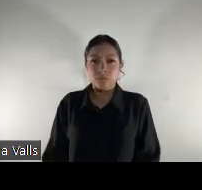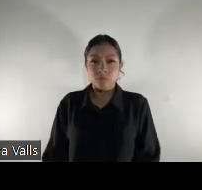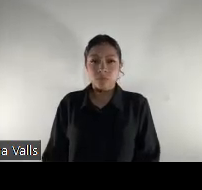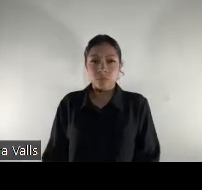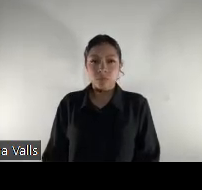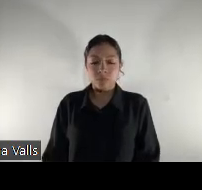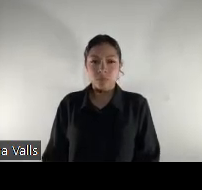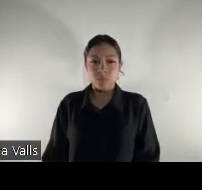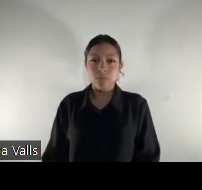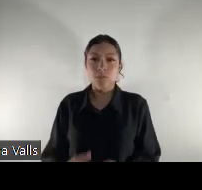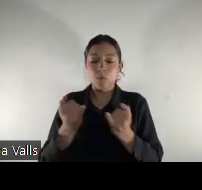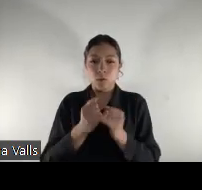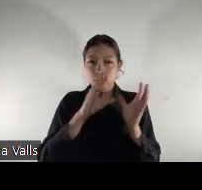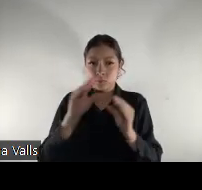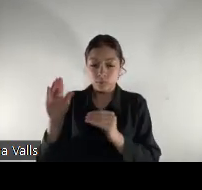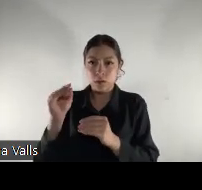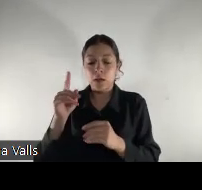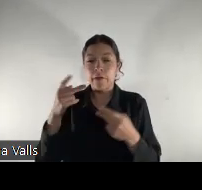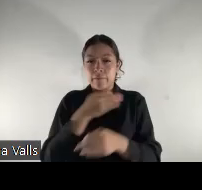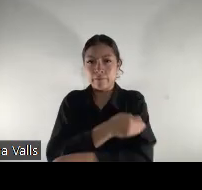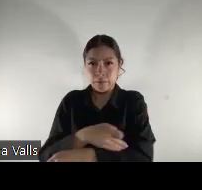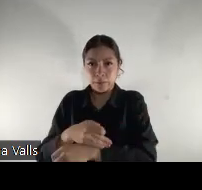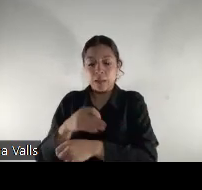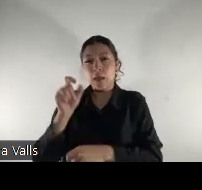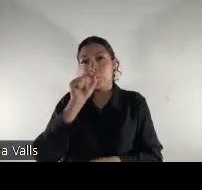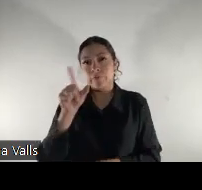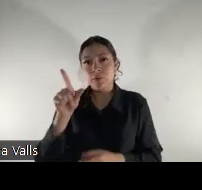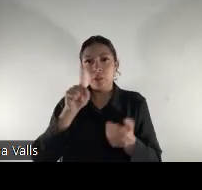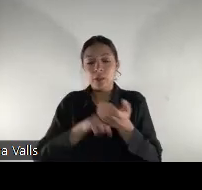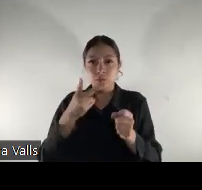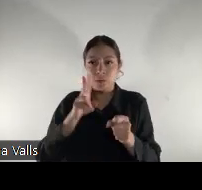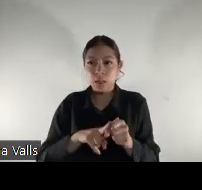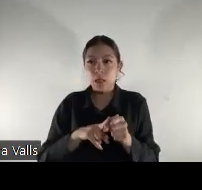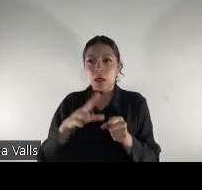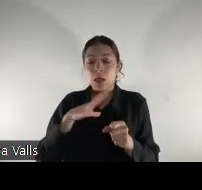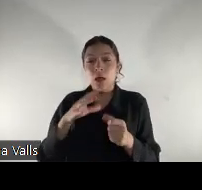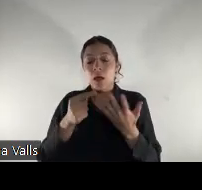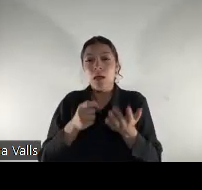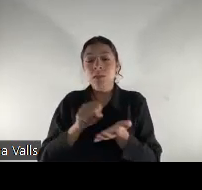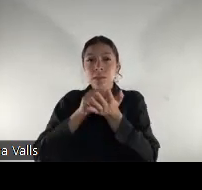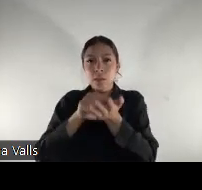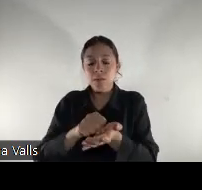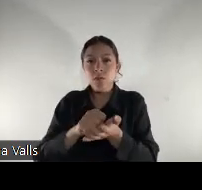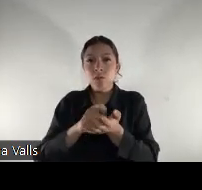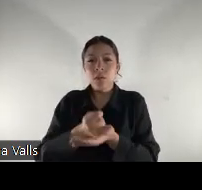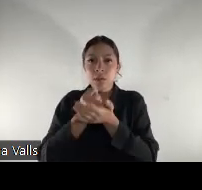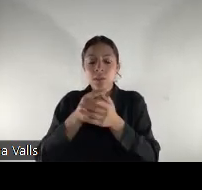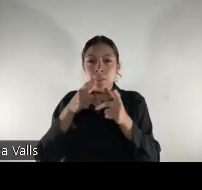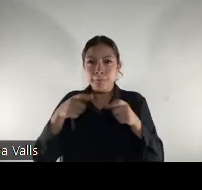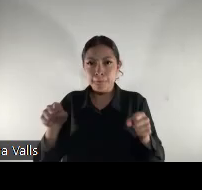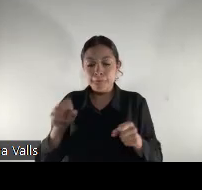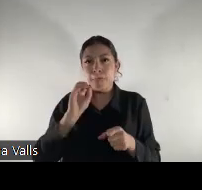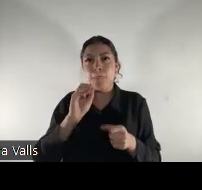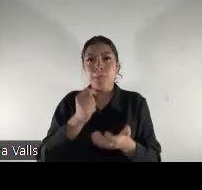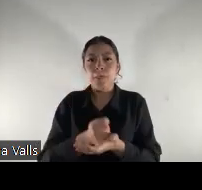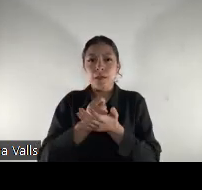Capacitación a familias, a profesionales. Dentro de las clínicas tenemos el servicio de terapia del lenguaje, terapia